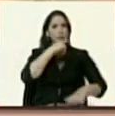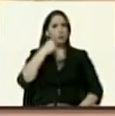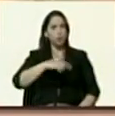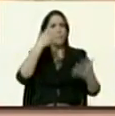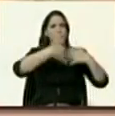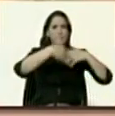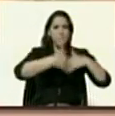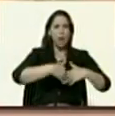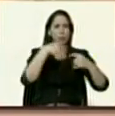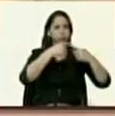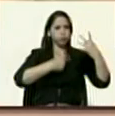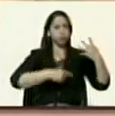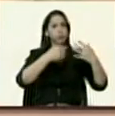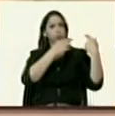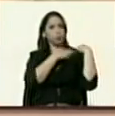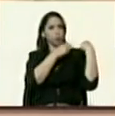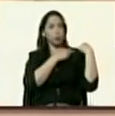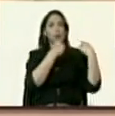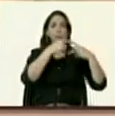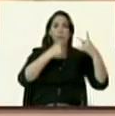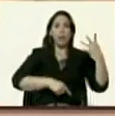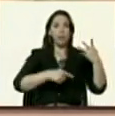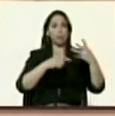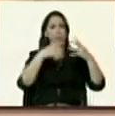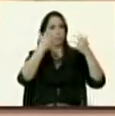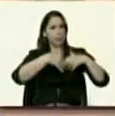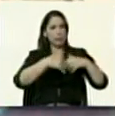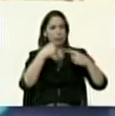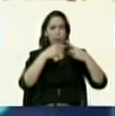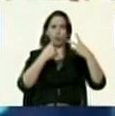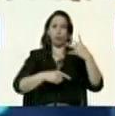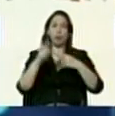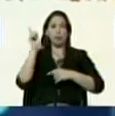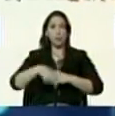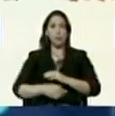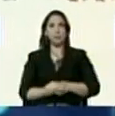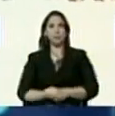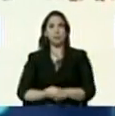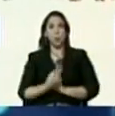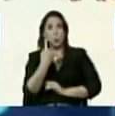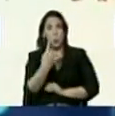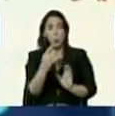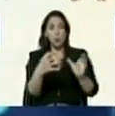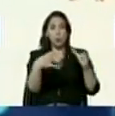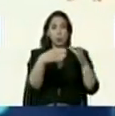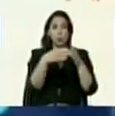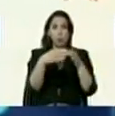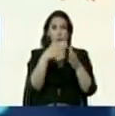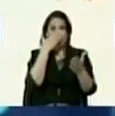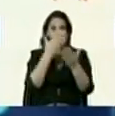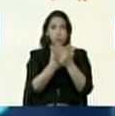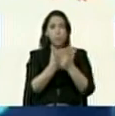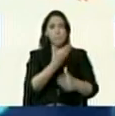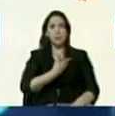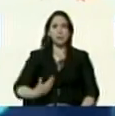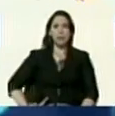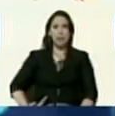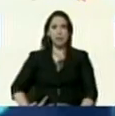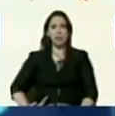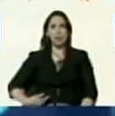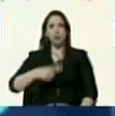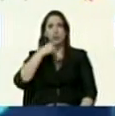con empresas de diversos signos. Y además una de las reuniones con el presidente Putin